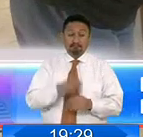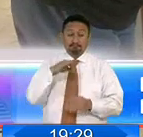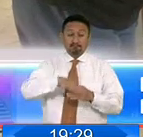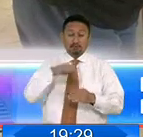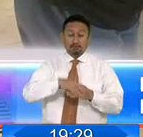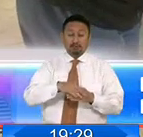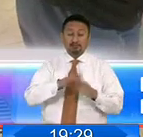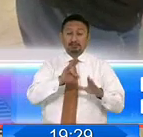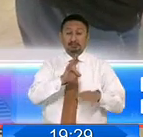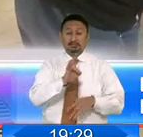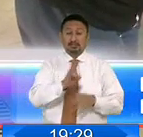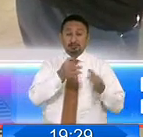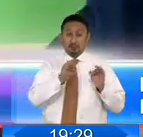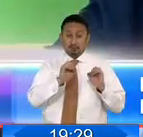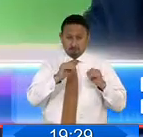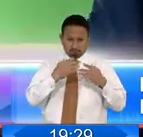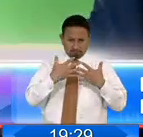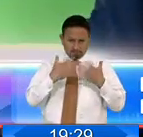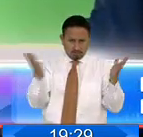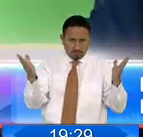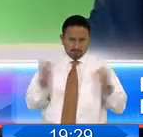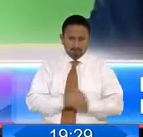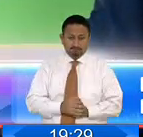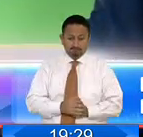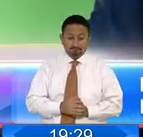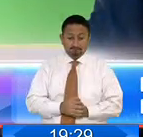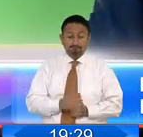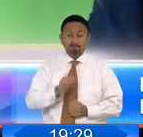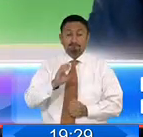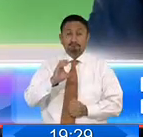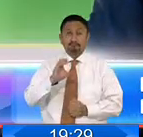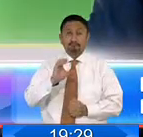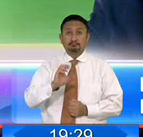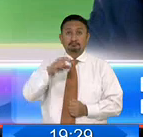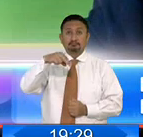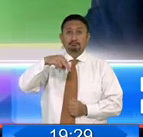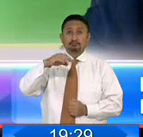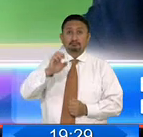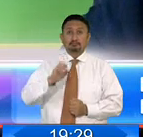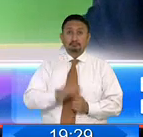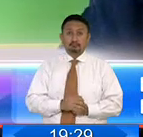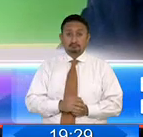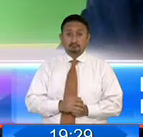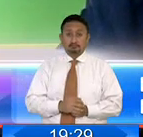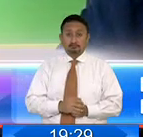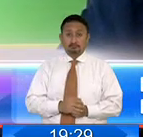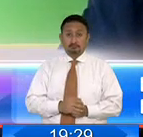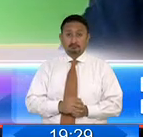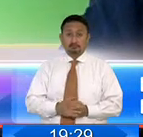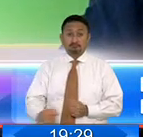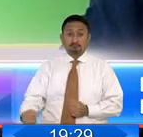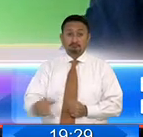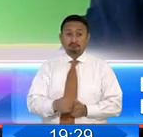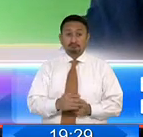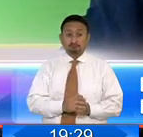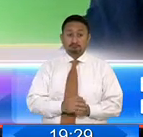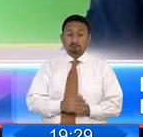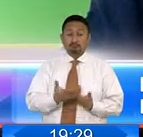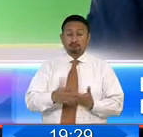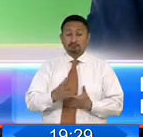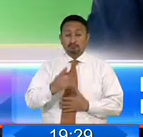elecciones del 7 de febrero inclusive el consejo nacional electoral no ha dejado que